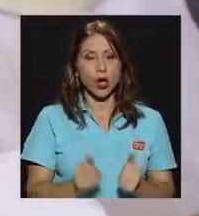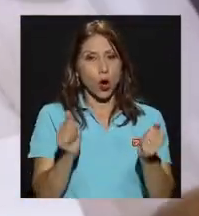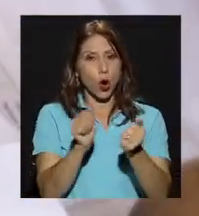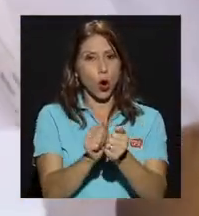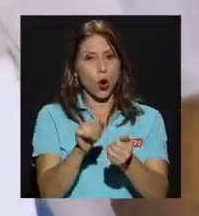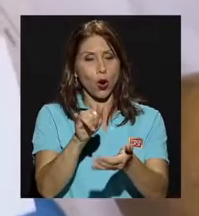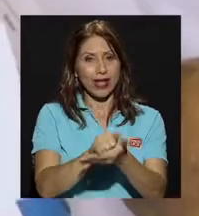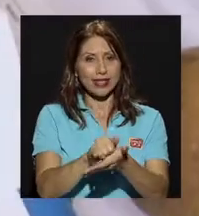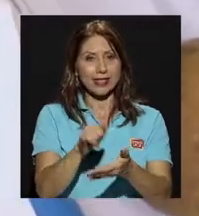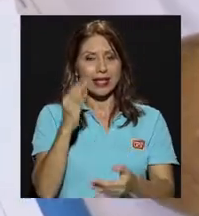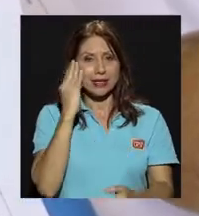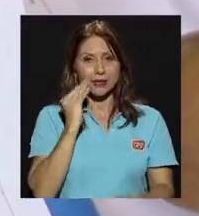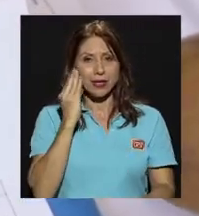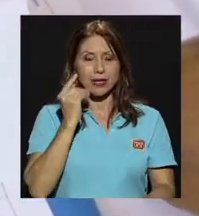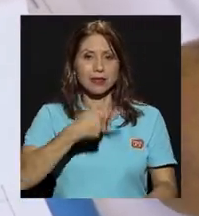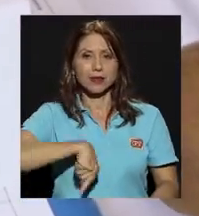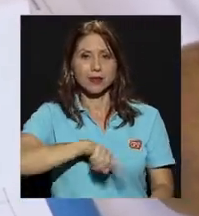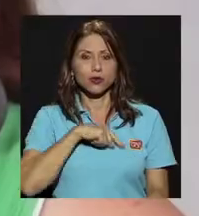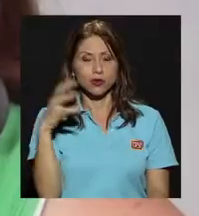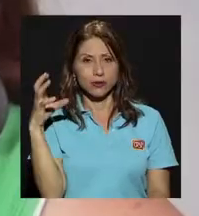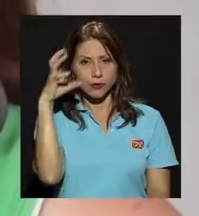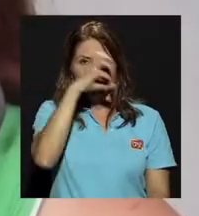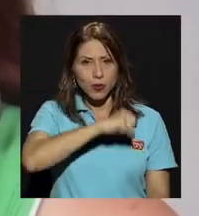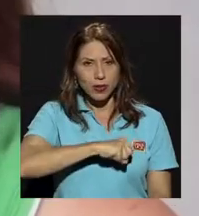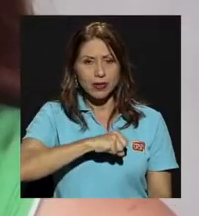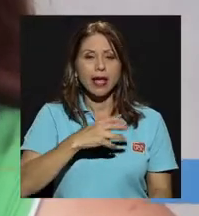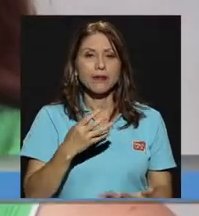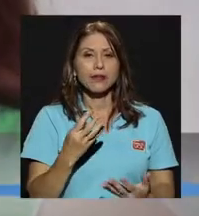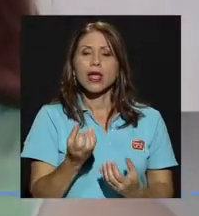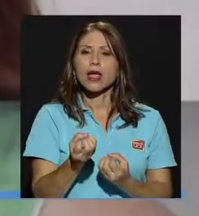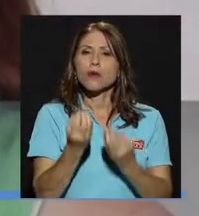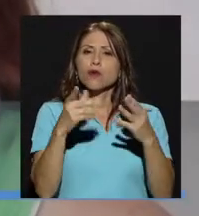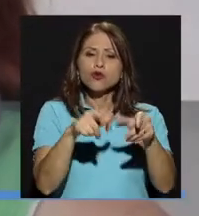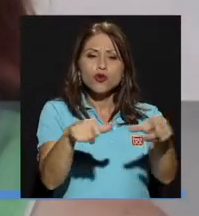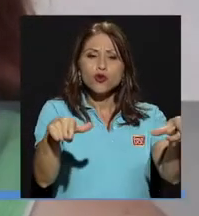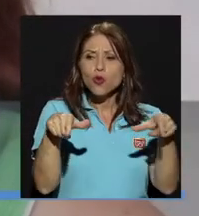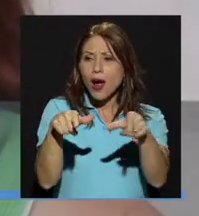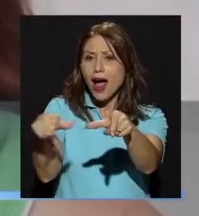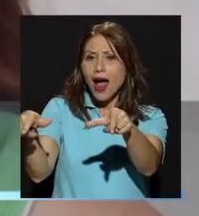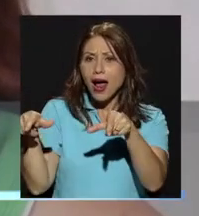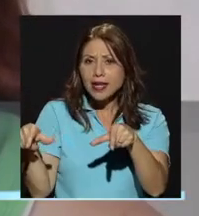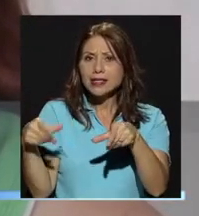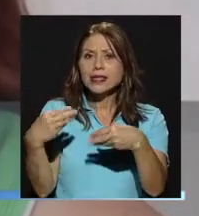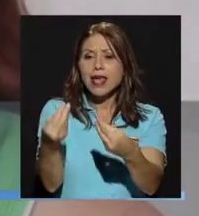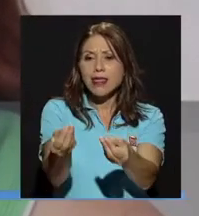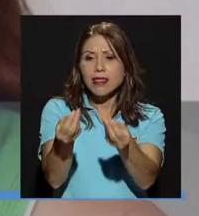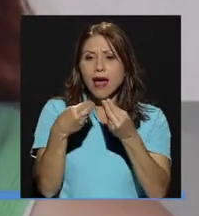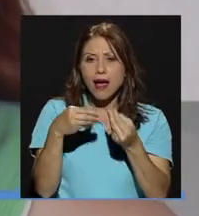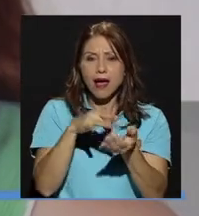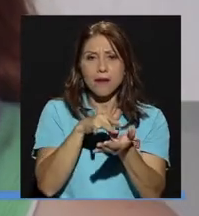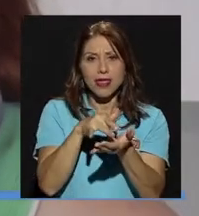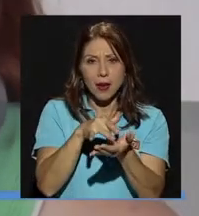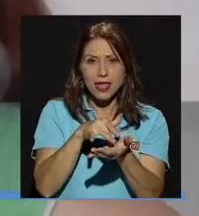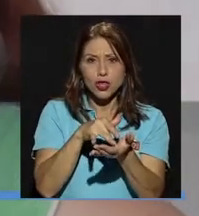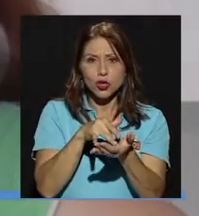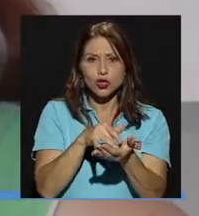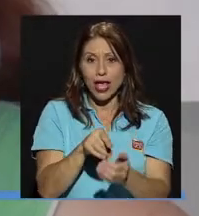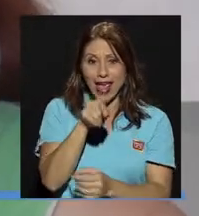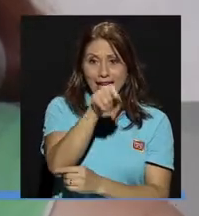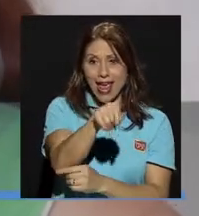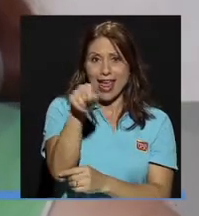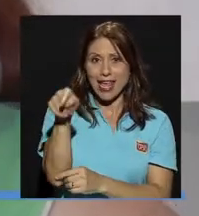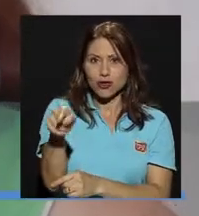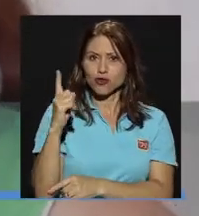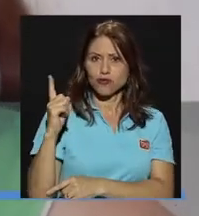esta experiencia nos hemos dado cuenta que en muchos de los lugares donde dispensan medicamentos y ellos por